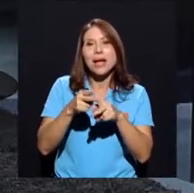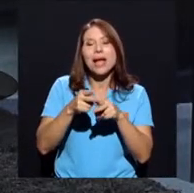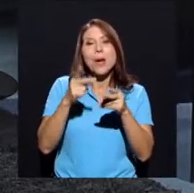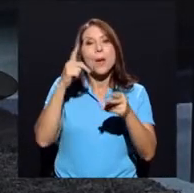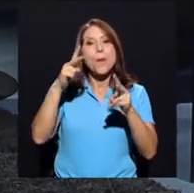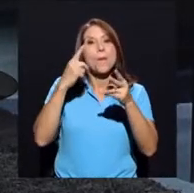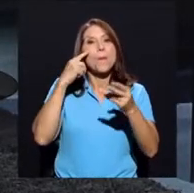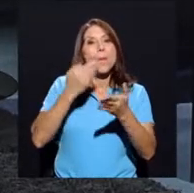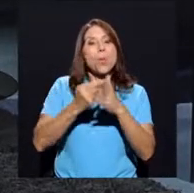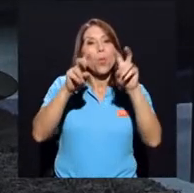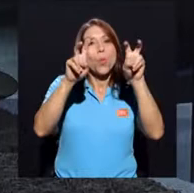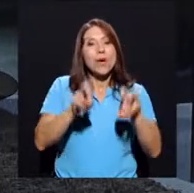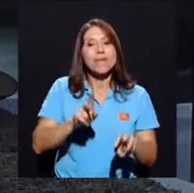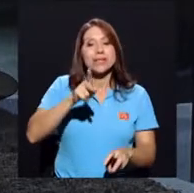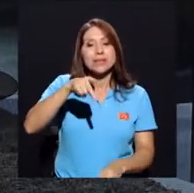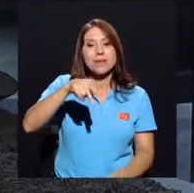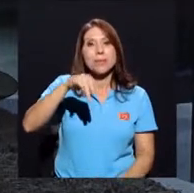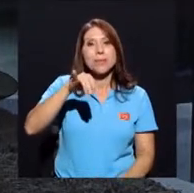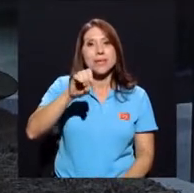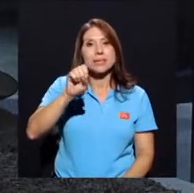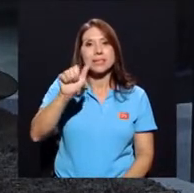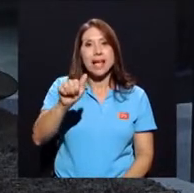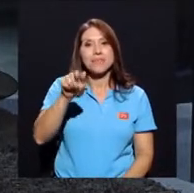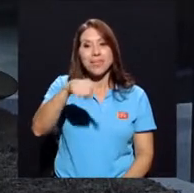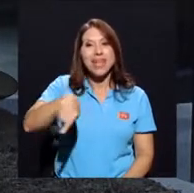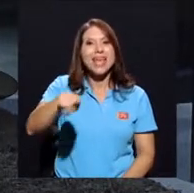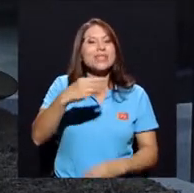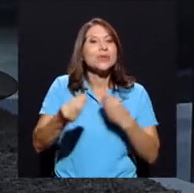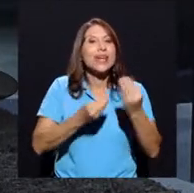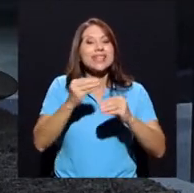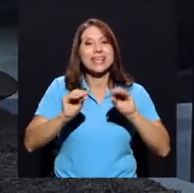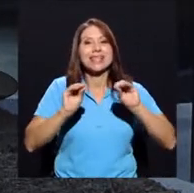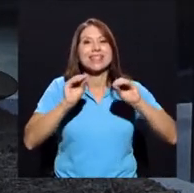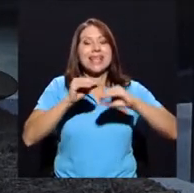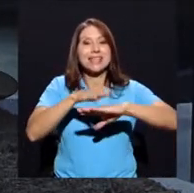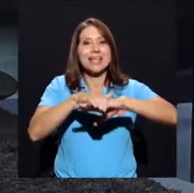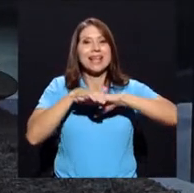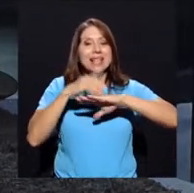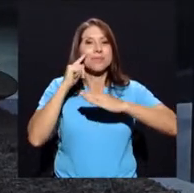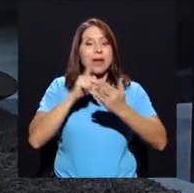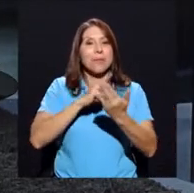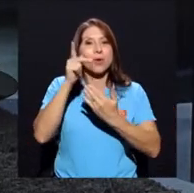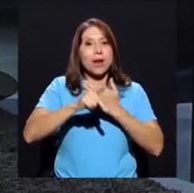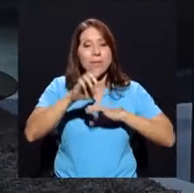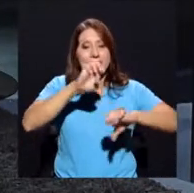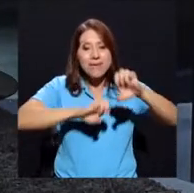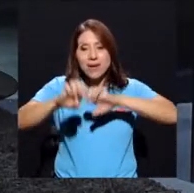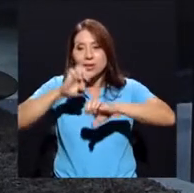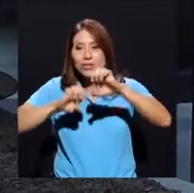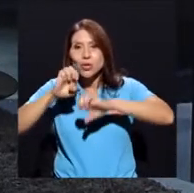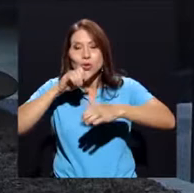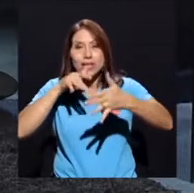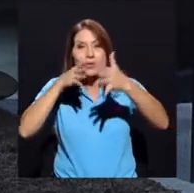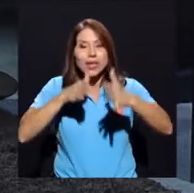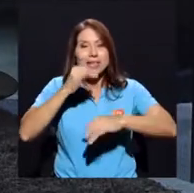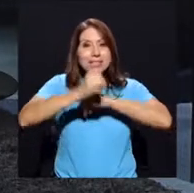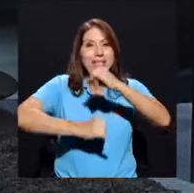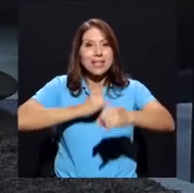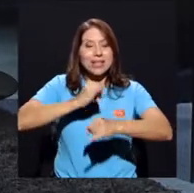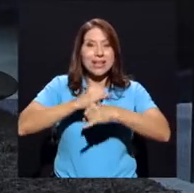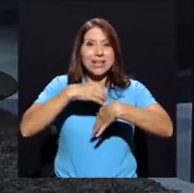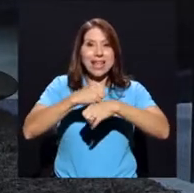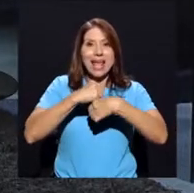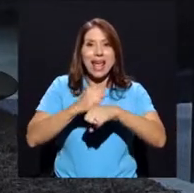este que se llama eso es las siglas de inglés para el programa de evaluación de estudiantes internacionales que hace la orquesta